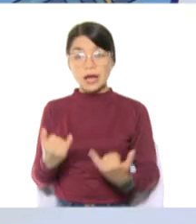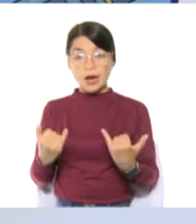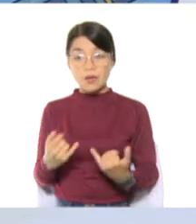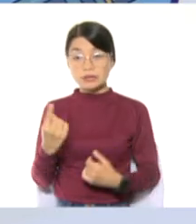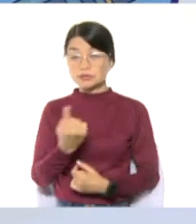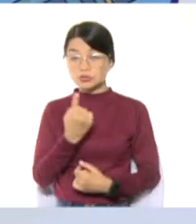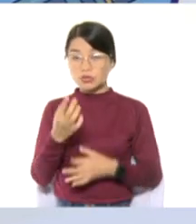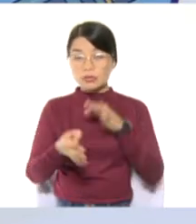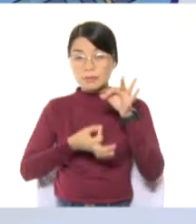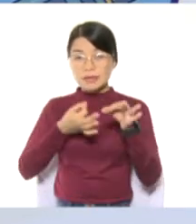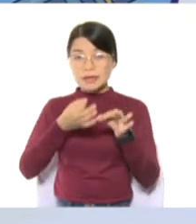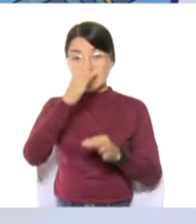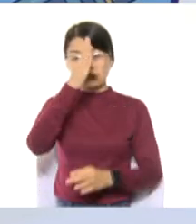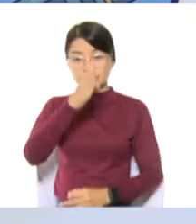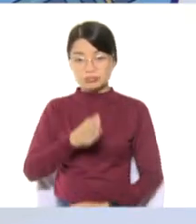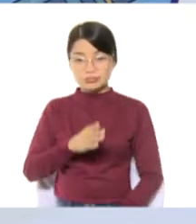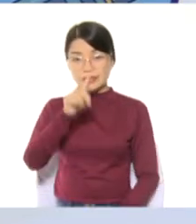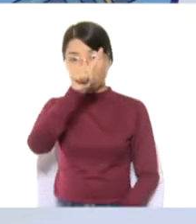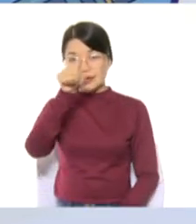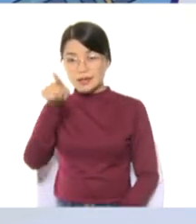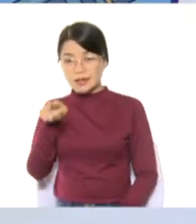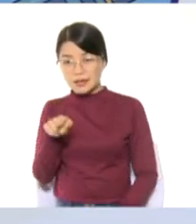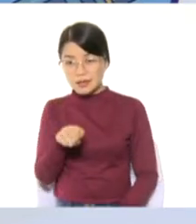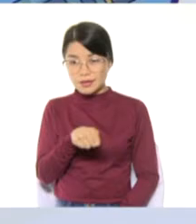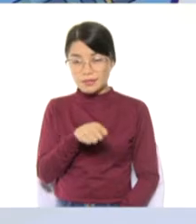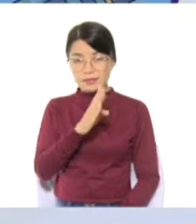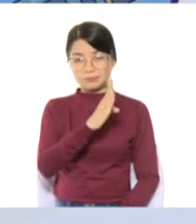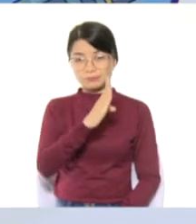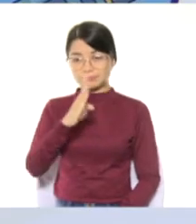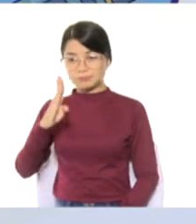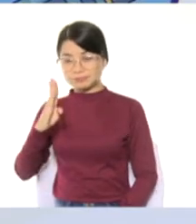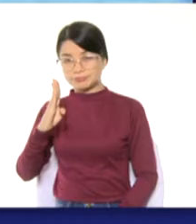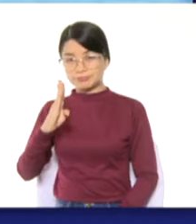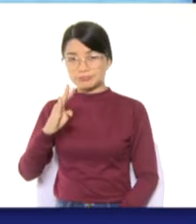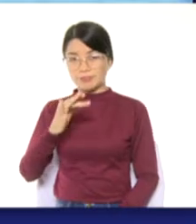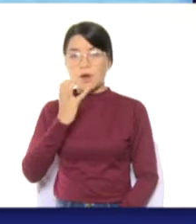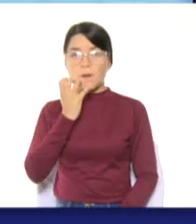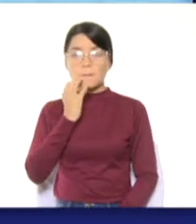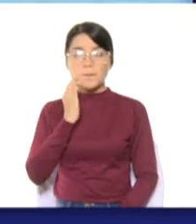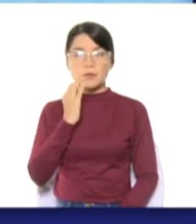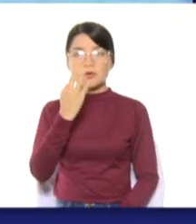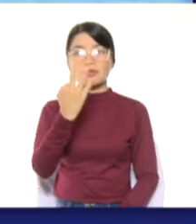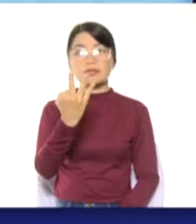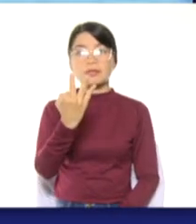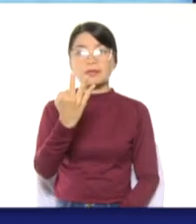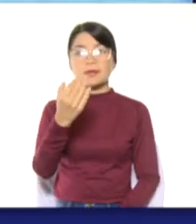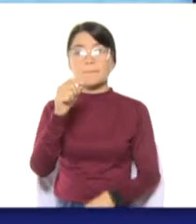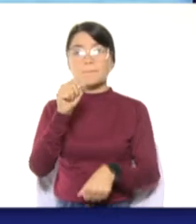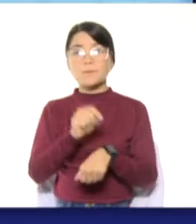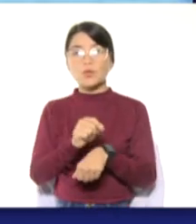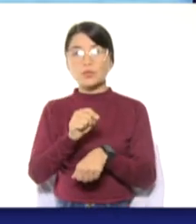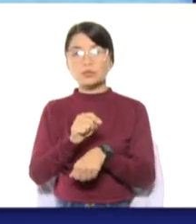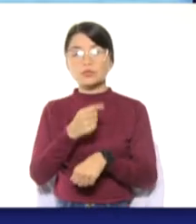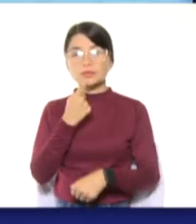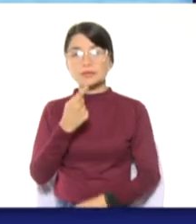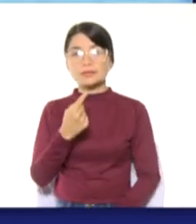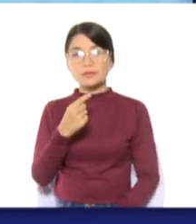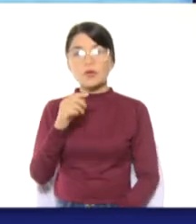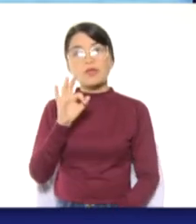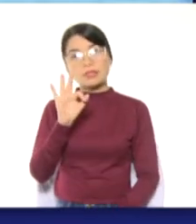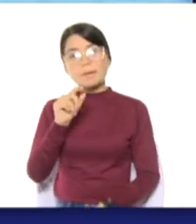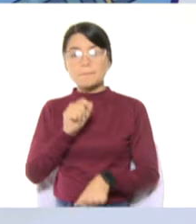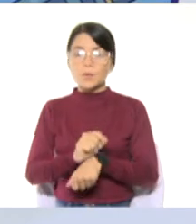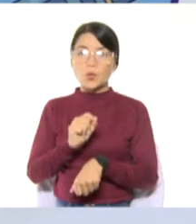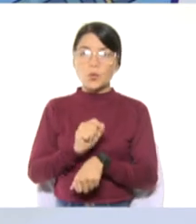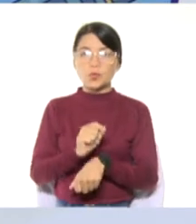Entonces, cuando supongamos, tenemos una hora, supongamos las 3 en punto, ¿verdad? Decimos 3 o'clock, ¿ok? Fíjense,